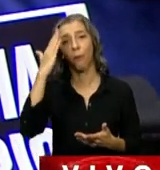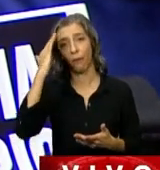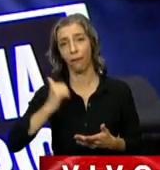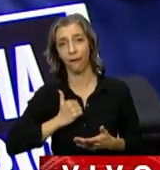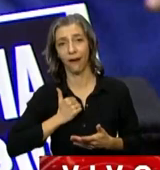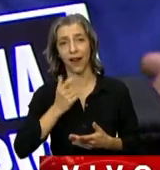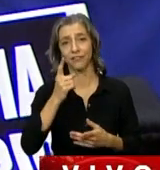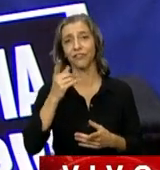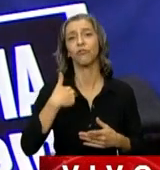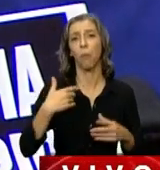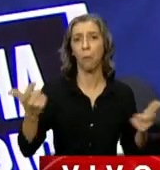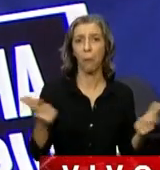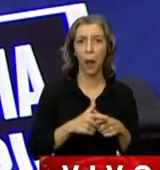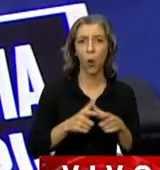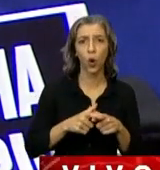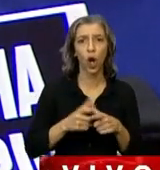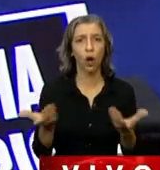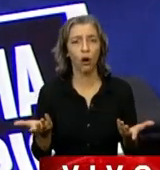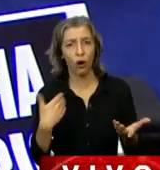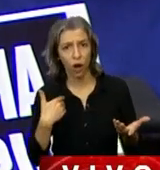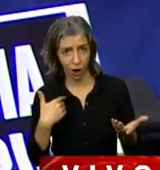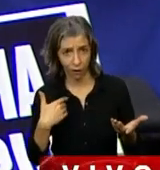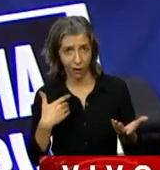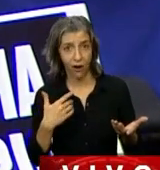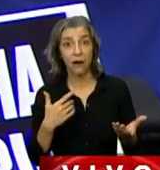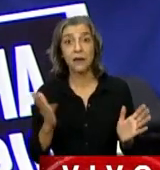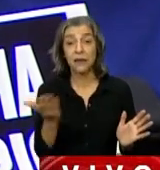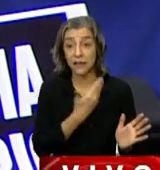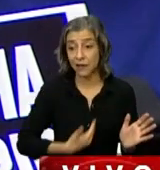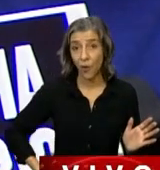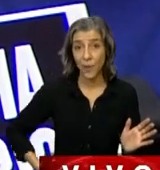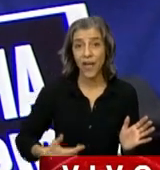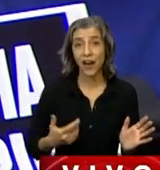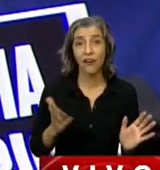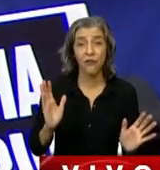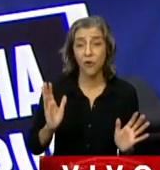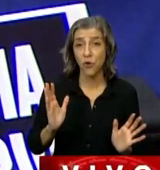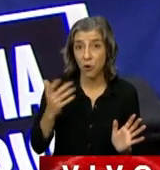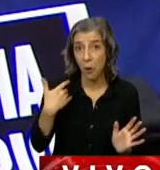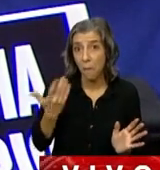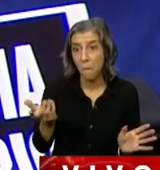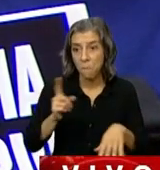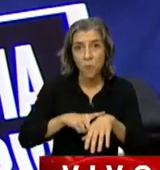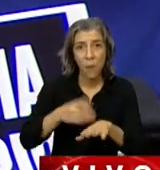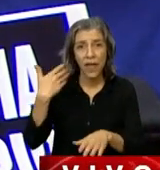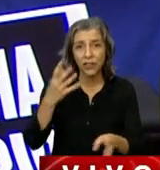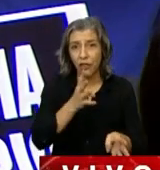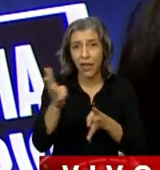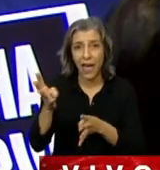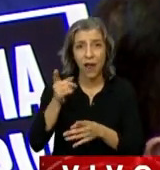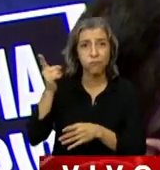está claro que gobiernos que nunca le han tocado un interés a los británicos, ni durante la guerra, ni